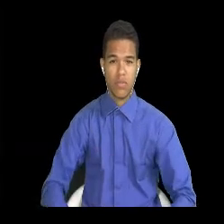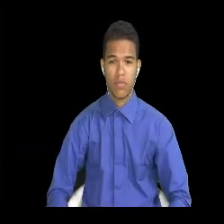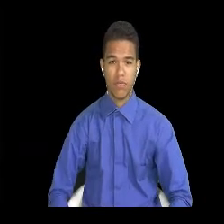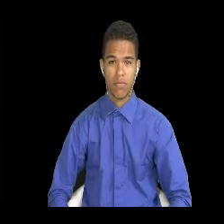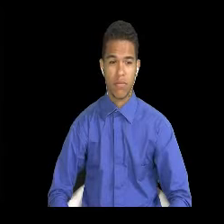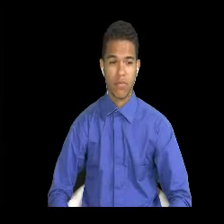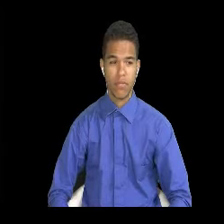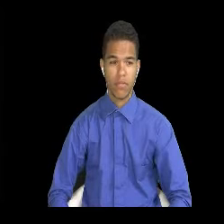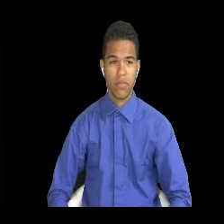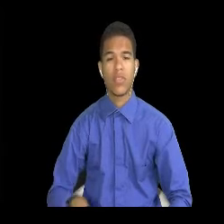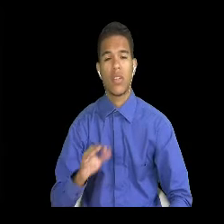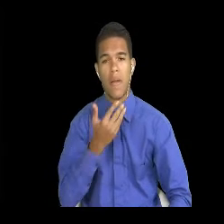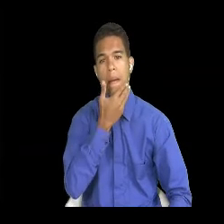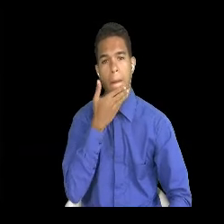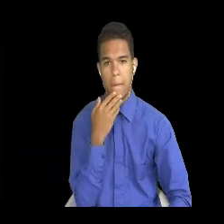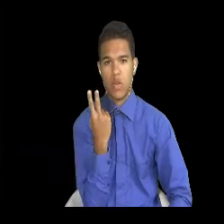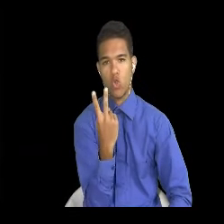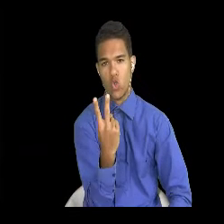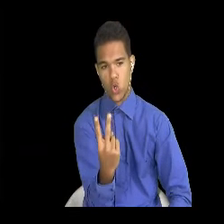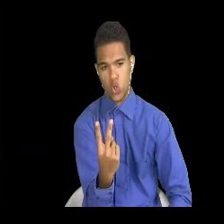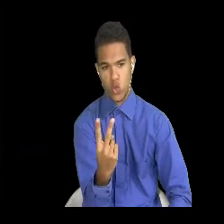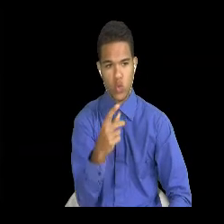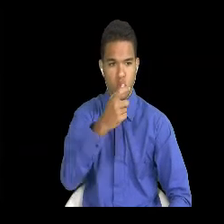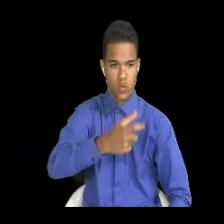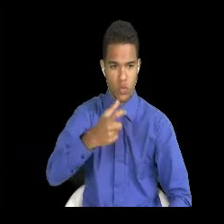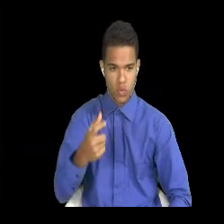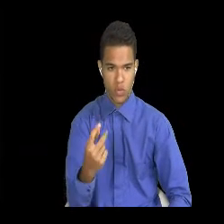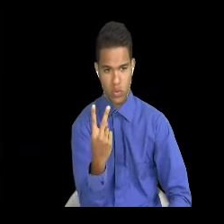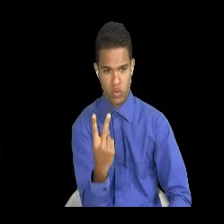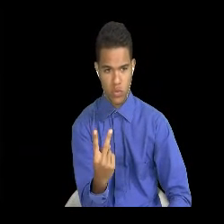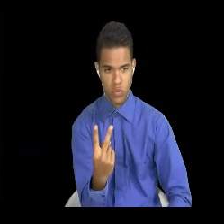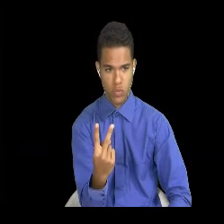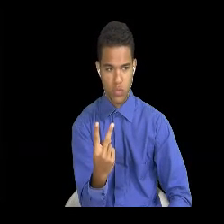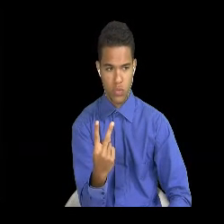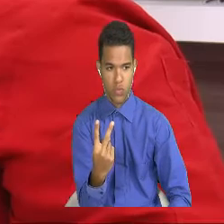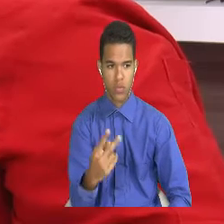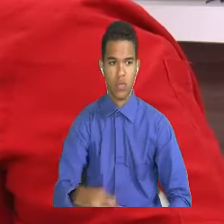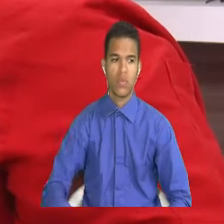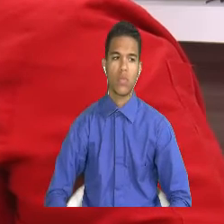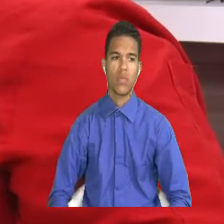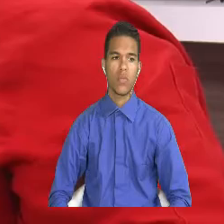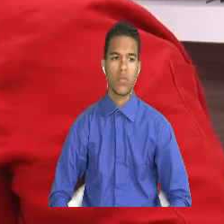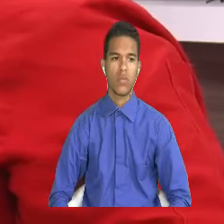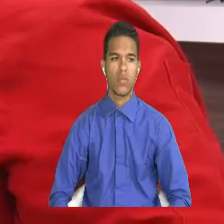Eso lo hagan dos personas. ¿Para qué? Para la persona.